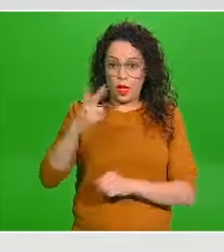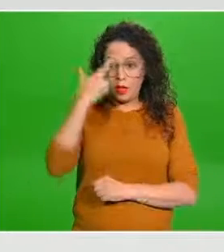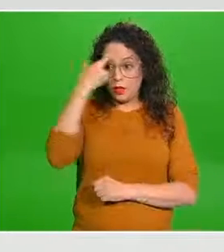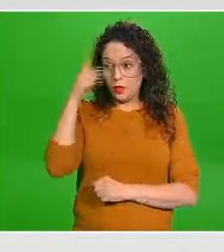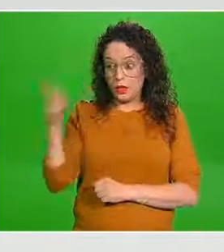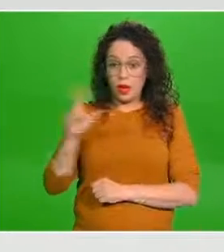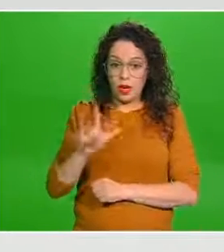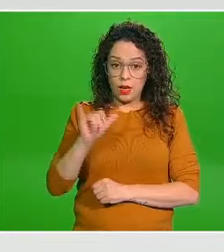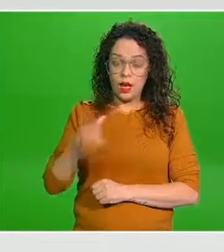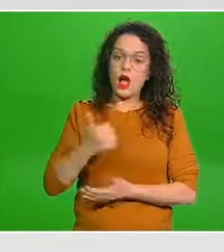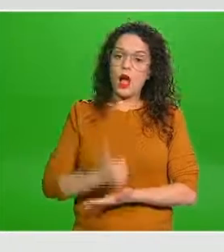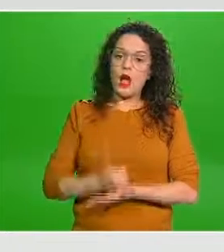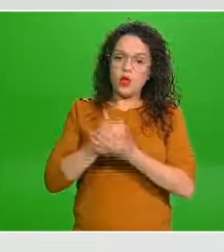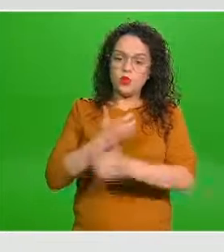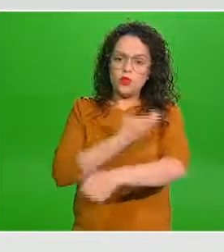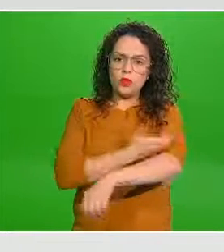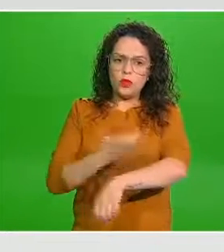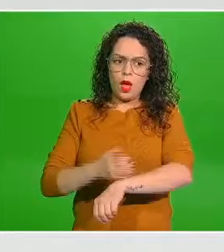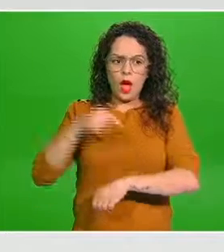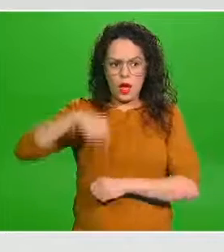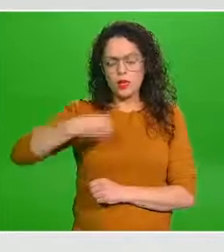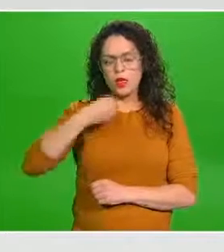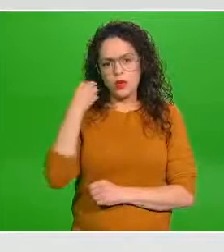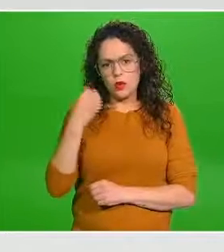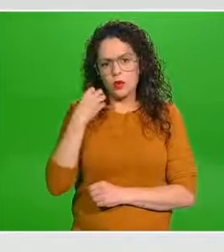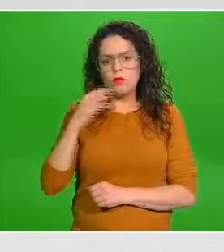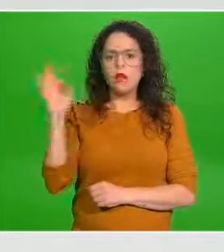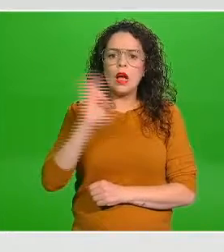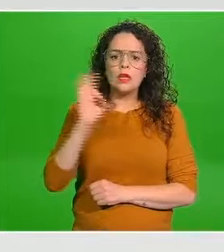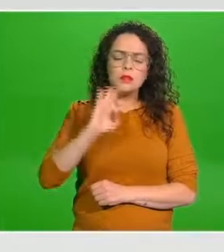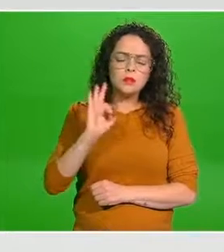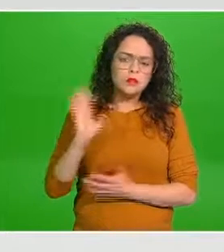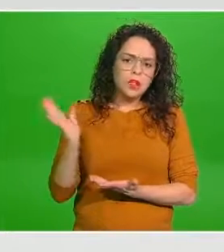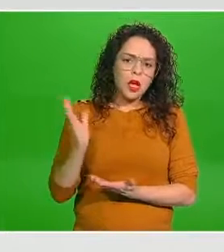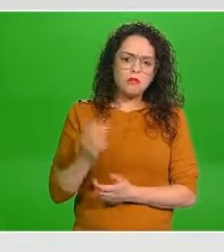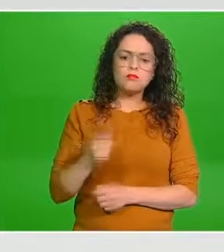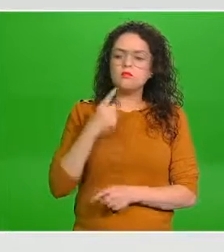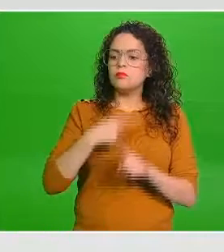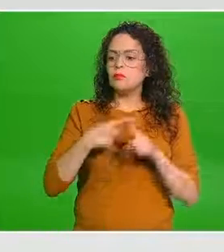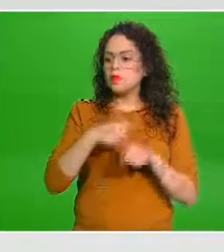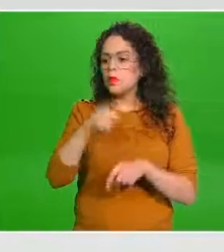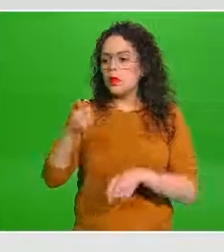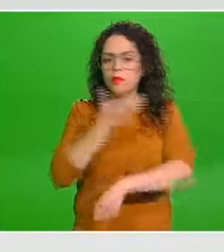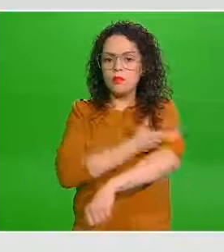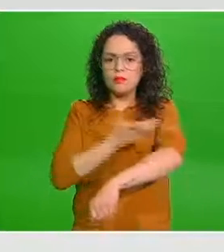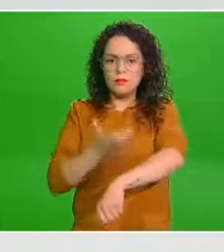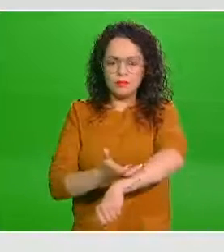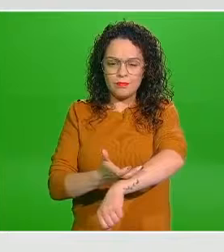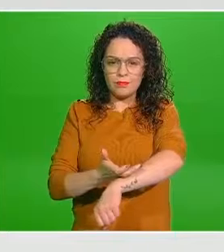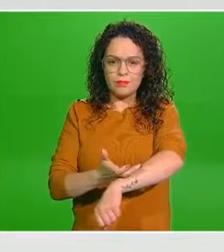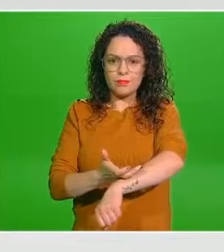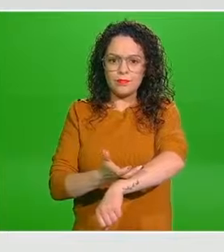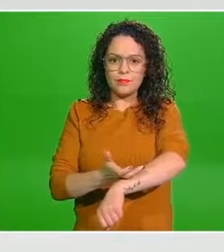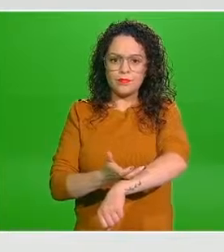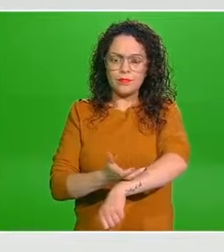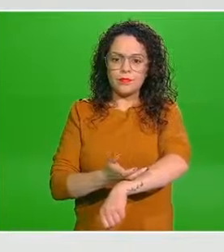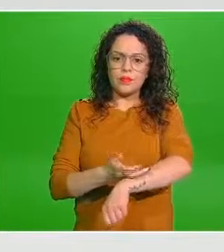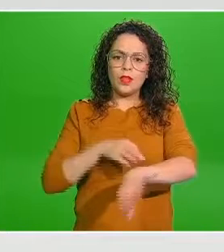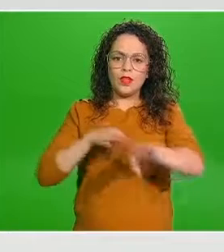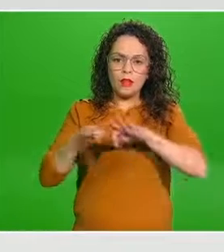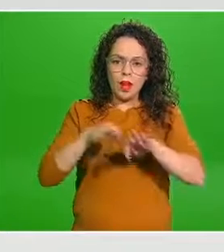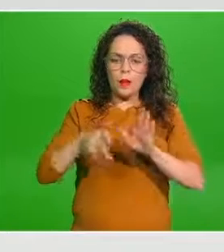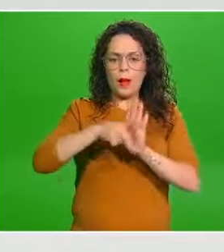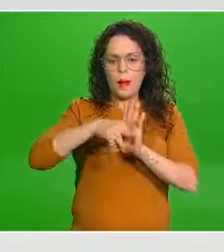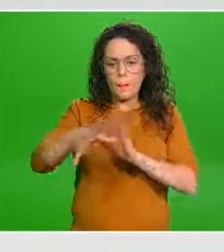nos va a estar acompañando el resto de la conferencia también, por si algunos de los compañeras de los medios de comunicación quieren hacer algunas